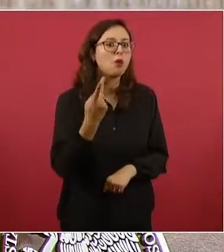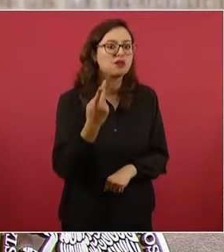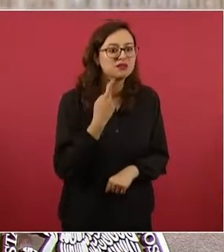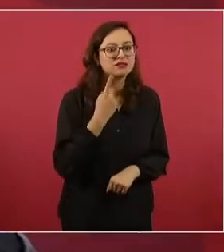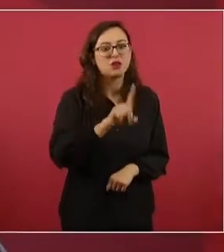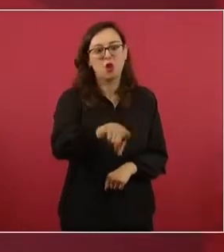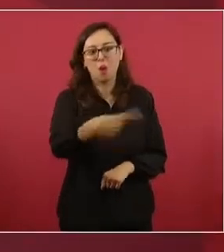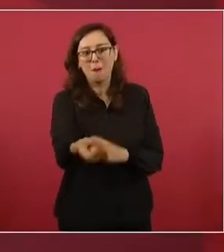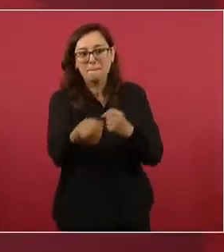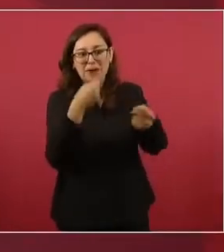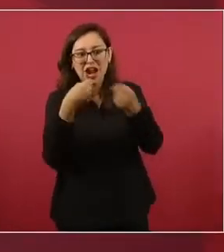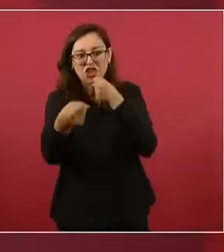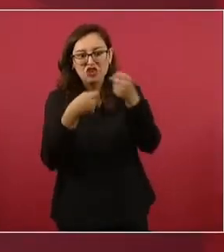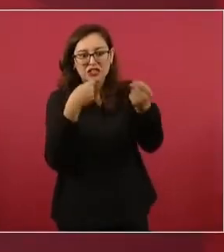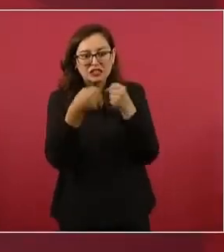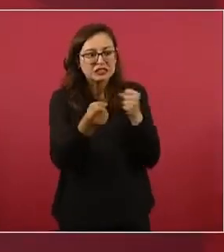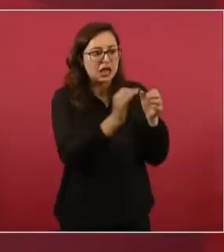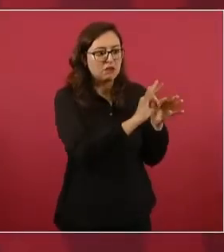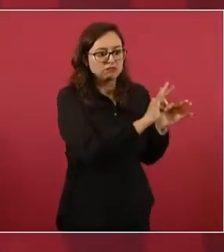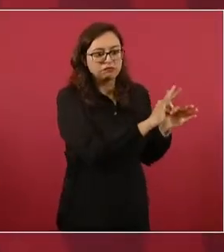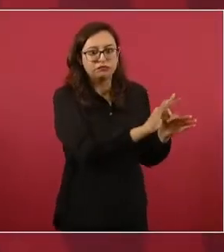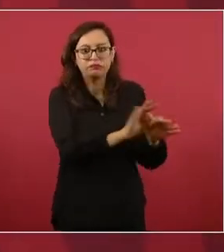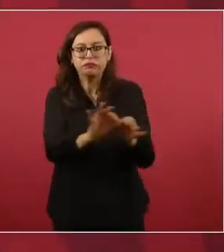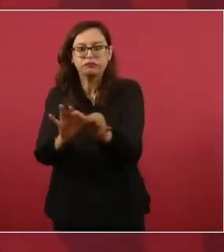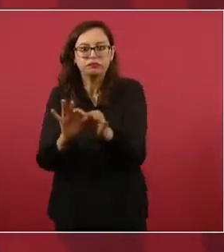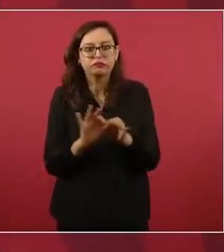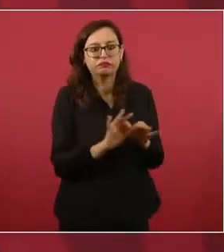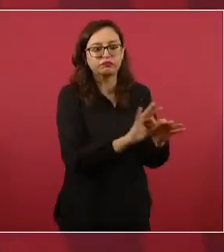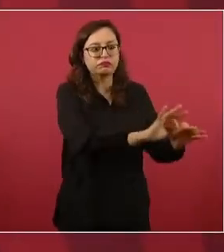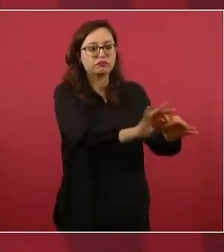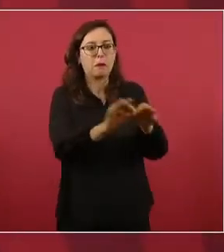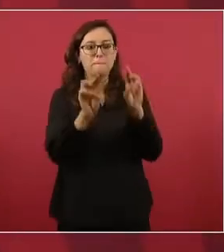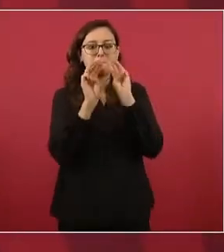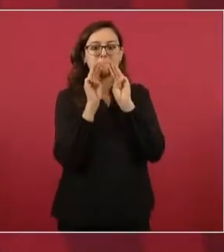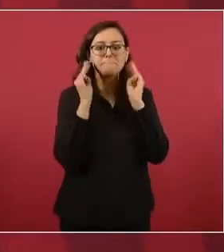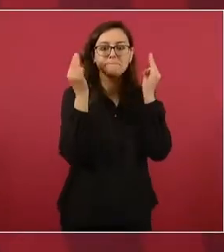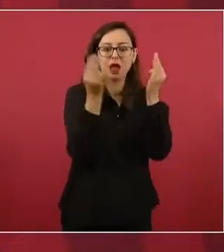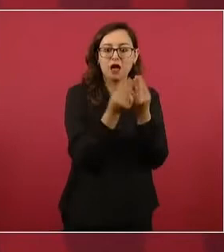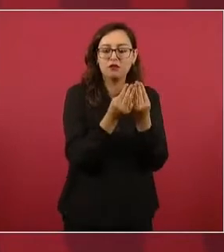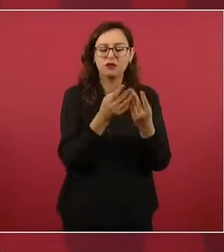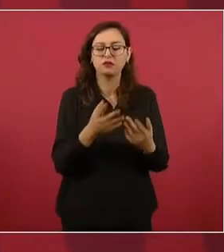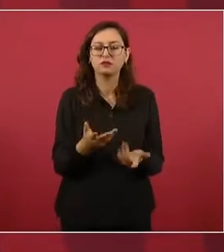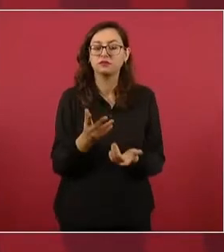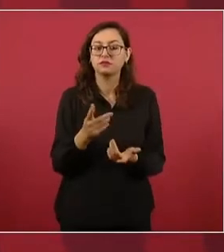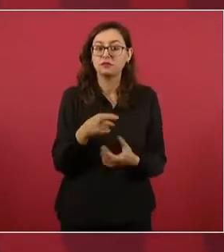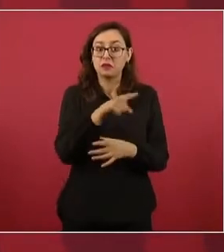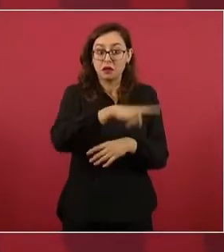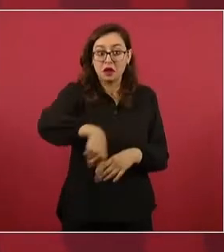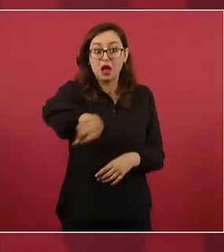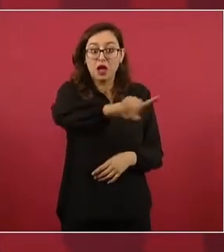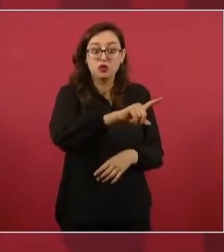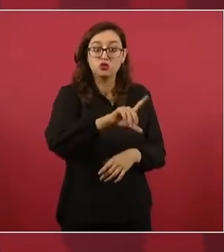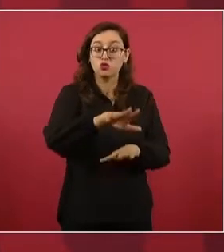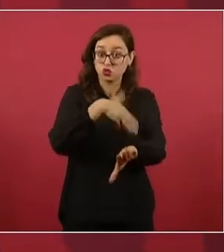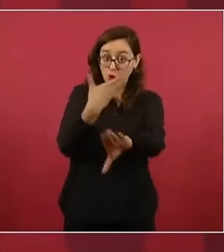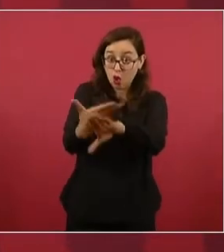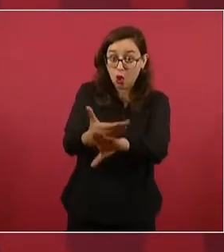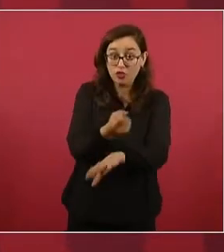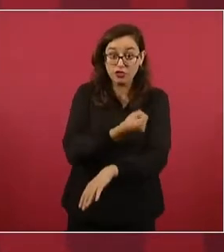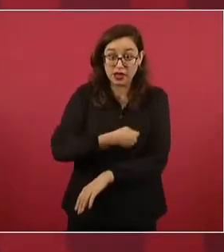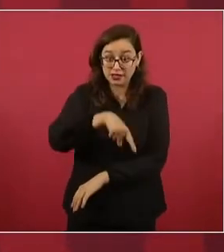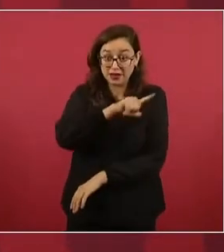Por eso no se hablaba de que estuviese mal el sistema de salud.